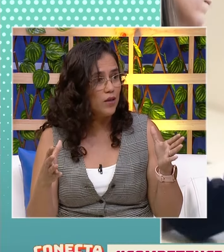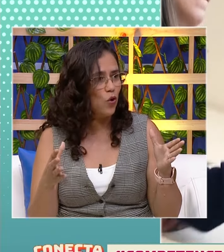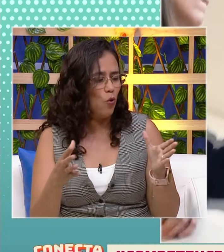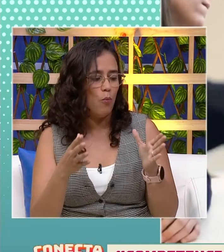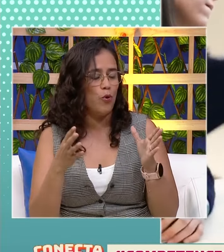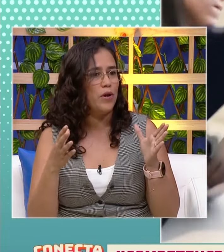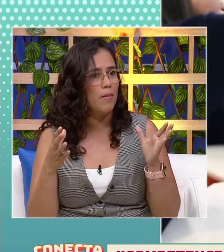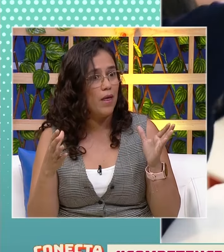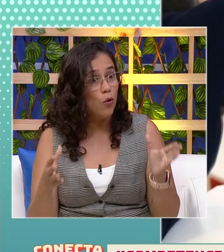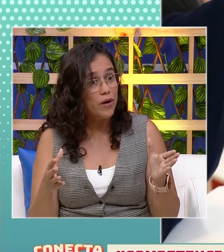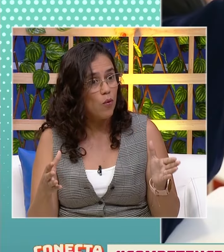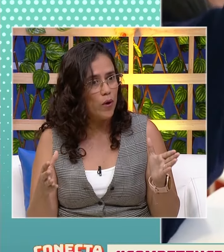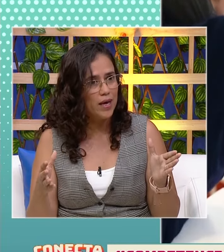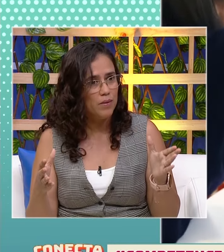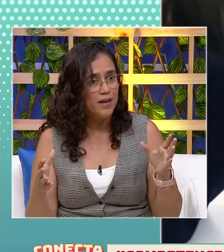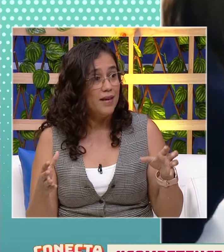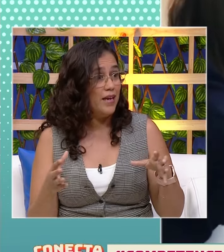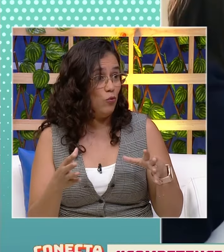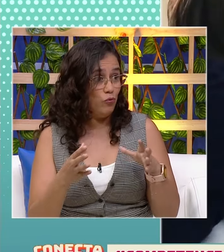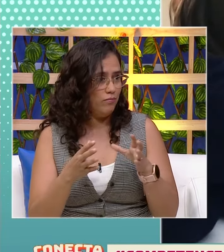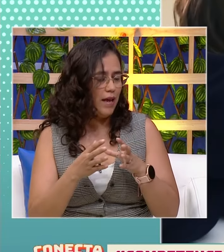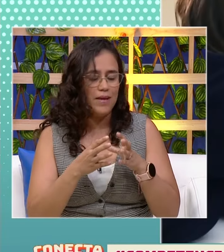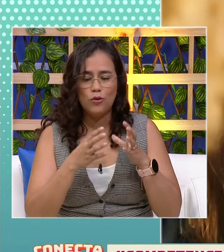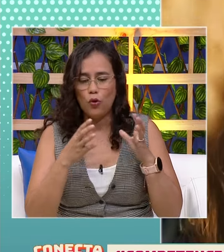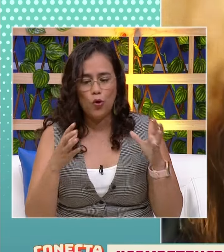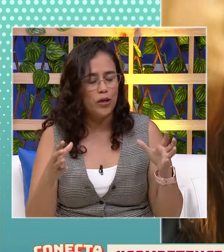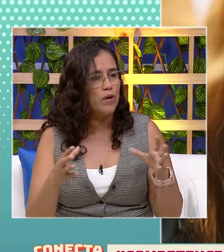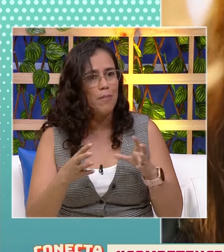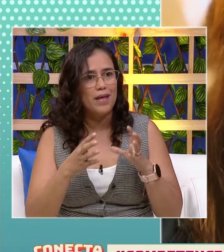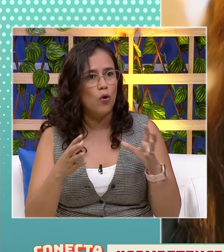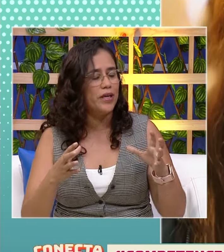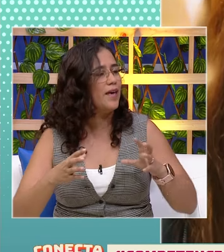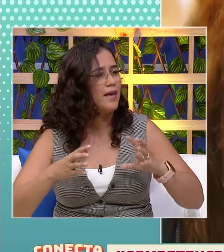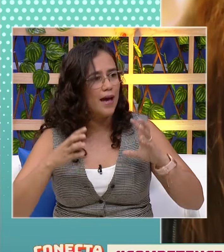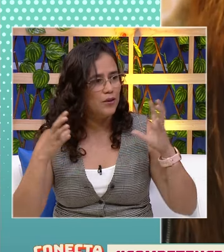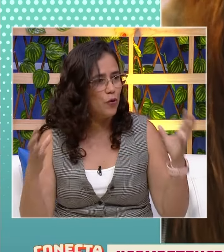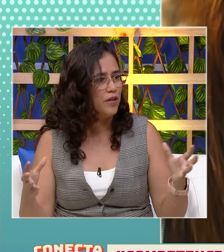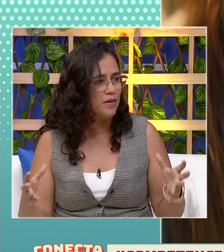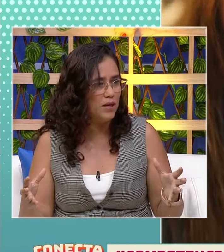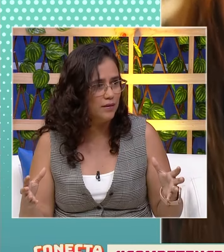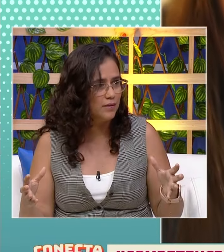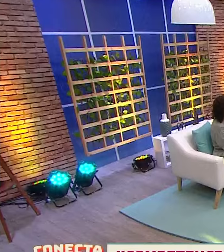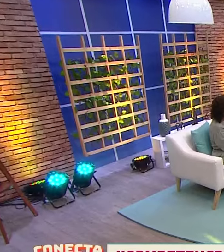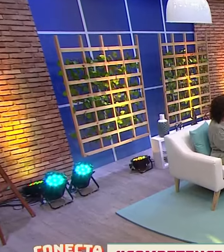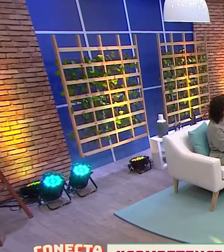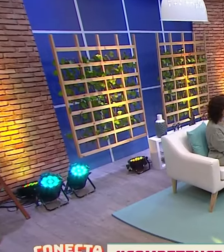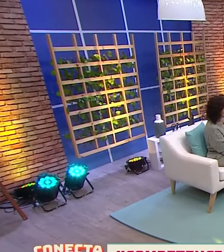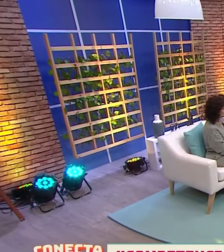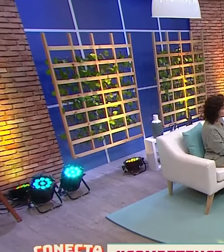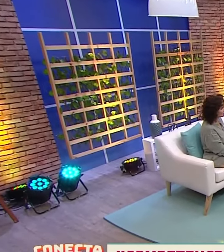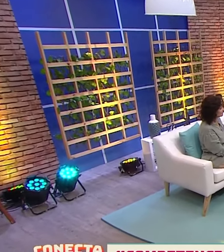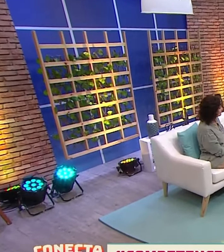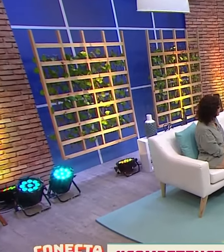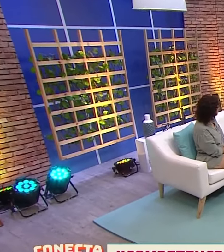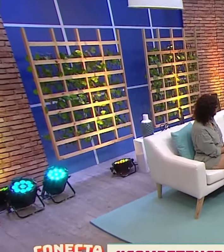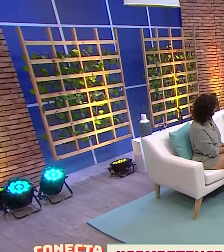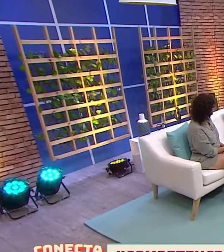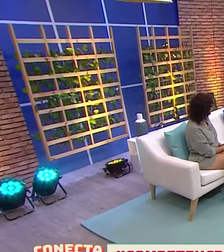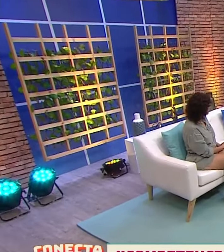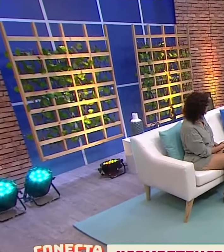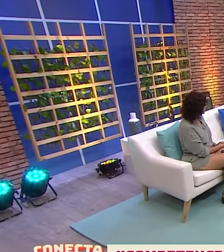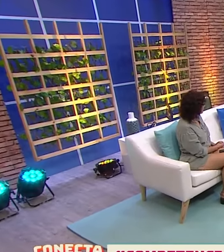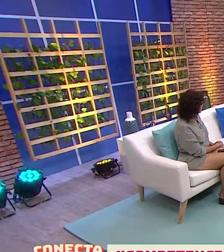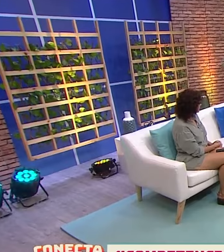un año como programadoras web en una metodología, una pedagogía de alto rendimiento donde ellas